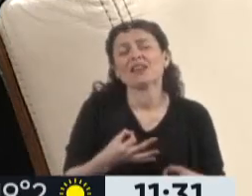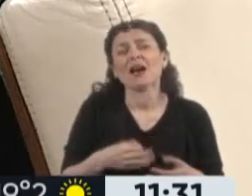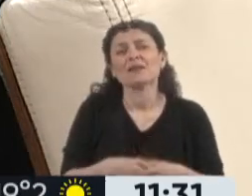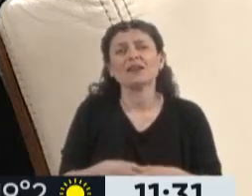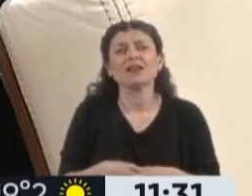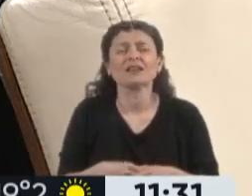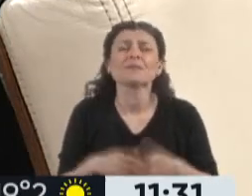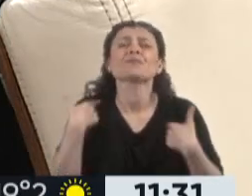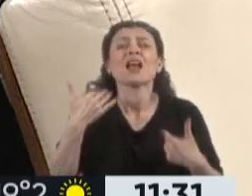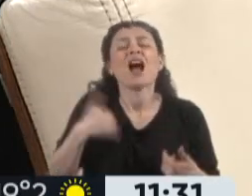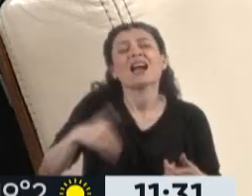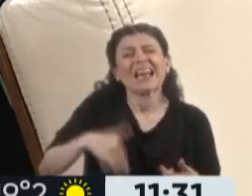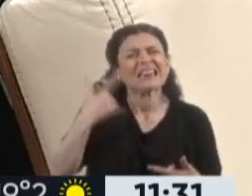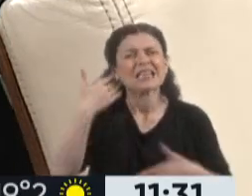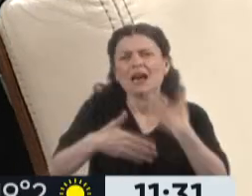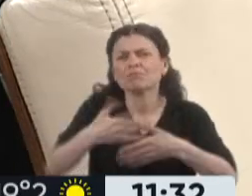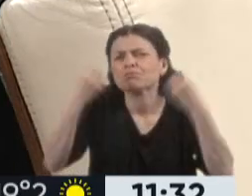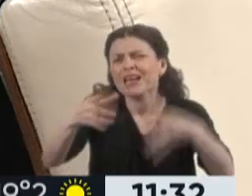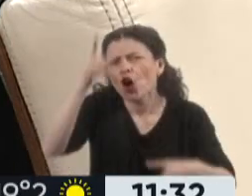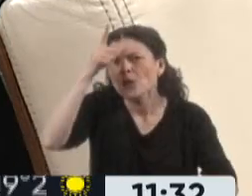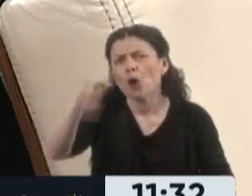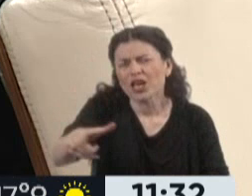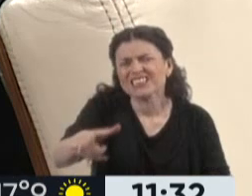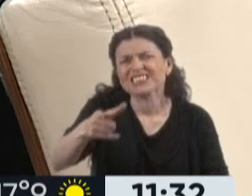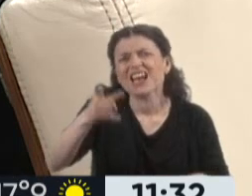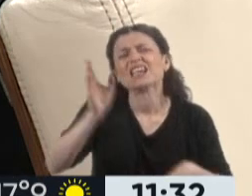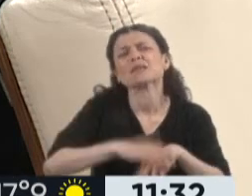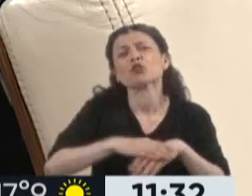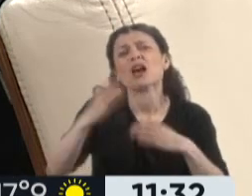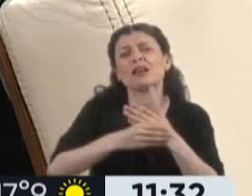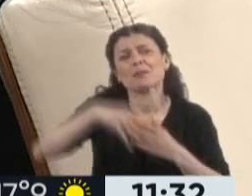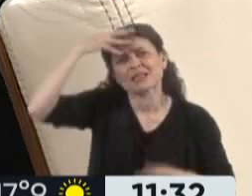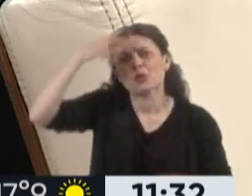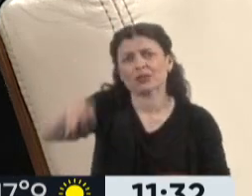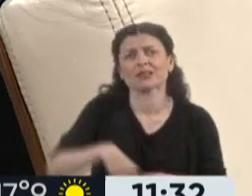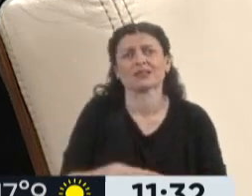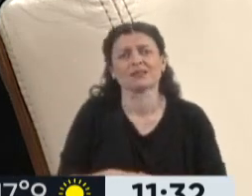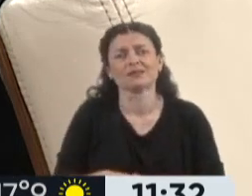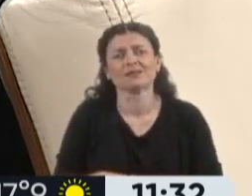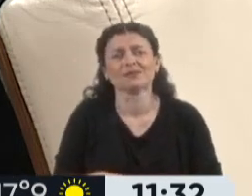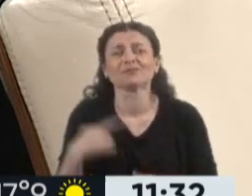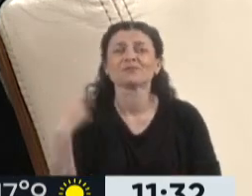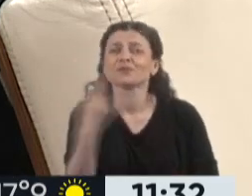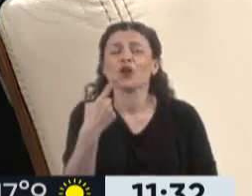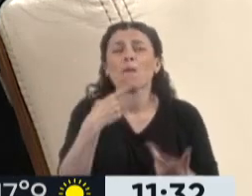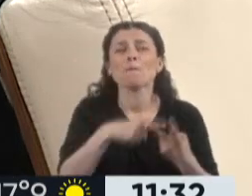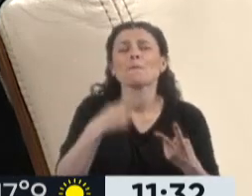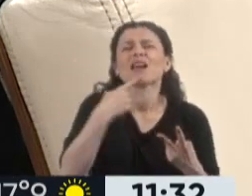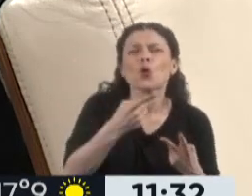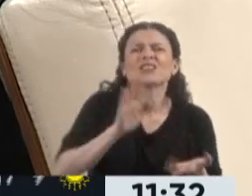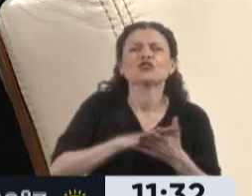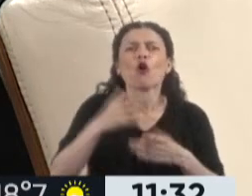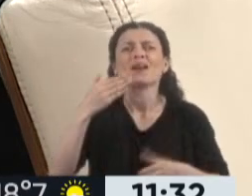Estado de Argentina y felicitar la labor de Patricia Bullrich. Las 2 preguntas. Me gustaría saber sobre la ampliación de la Corte